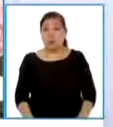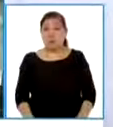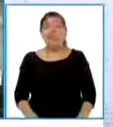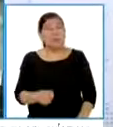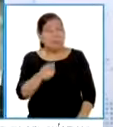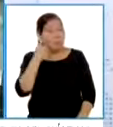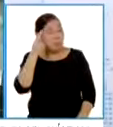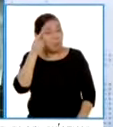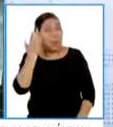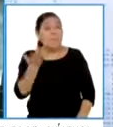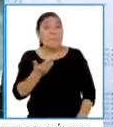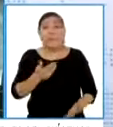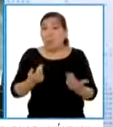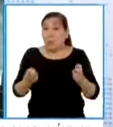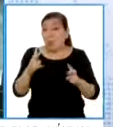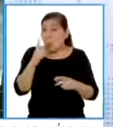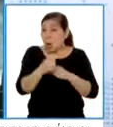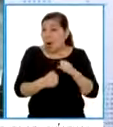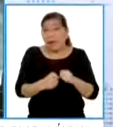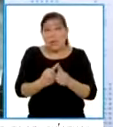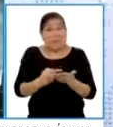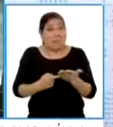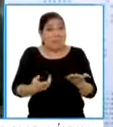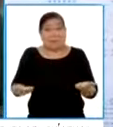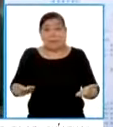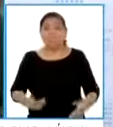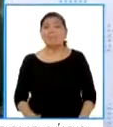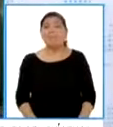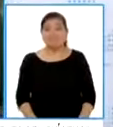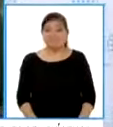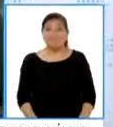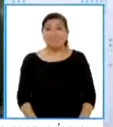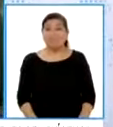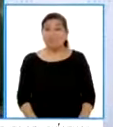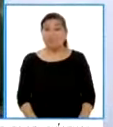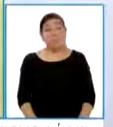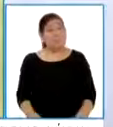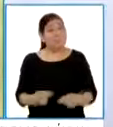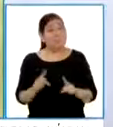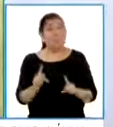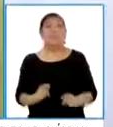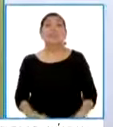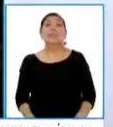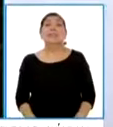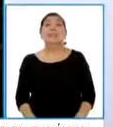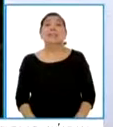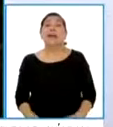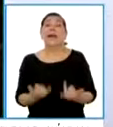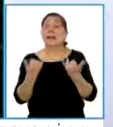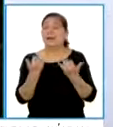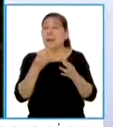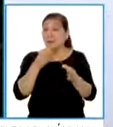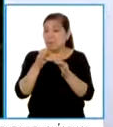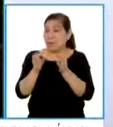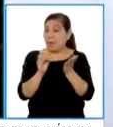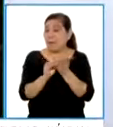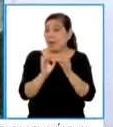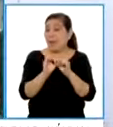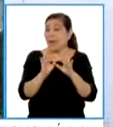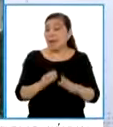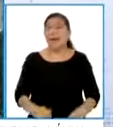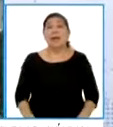cierto?, para poder acelerar el tema. Ya estamos un año en esta pandemia, como usted dice. Bueno, permítame entonces concluir en relación a este punto.